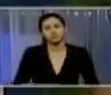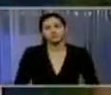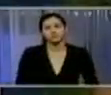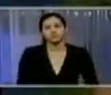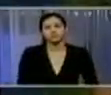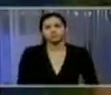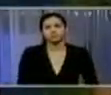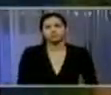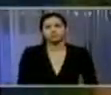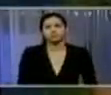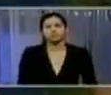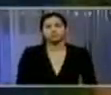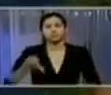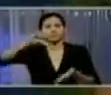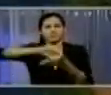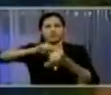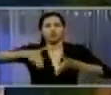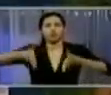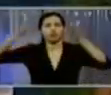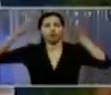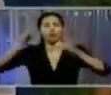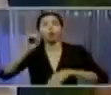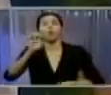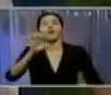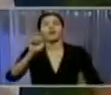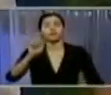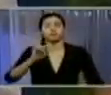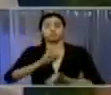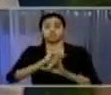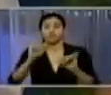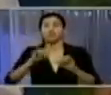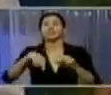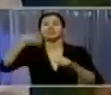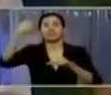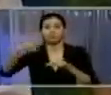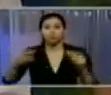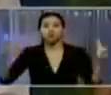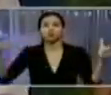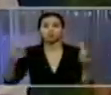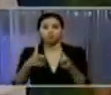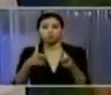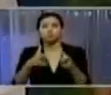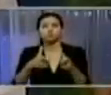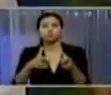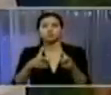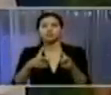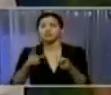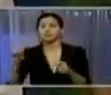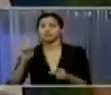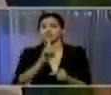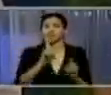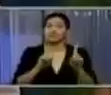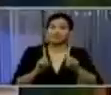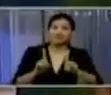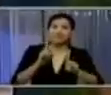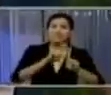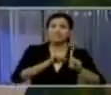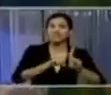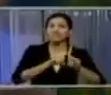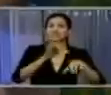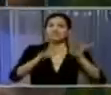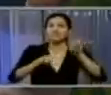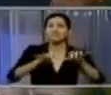en la sede de la OEA, se dio una reunión entre el secretario de Estado John Kerry y